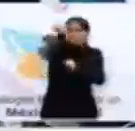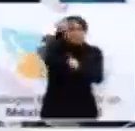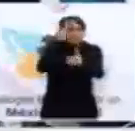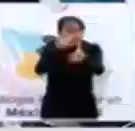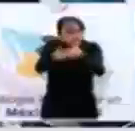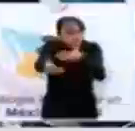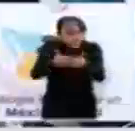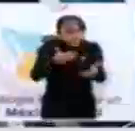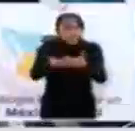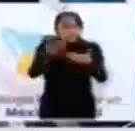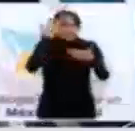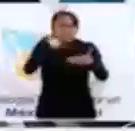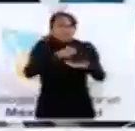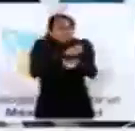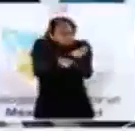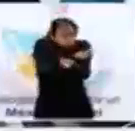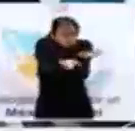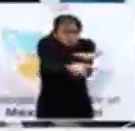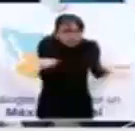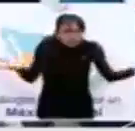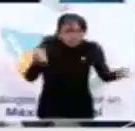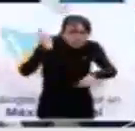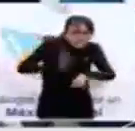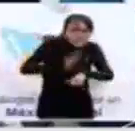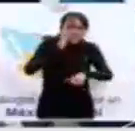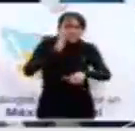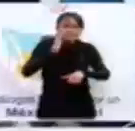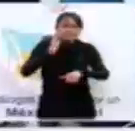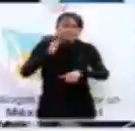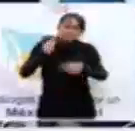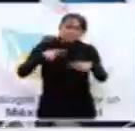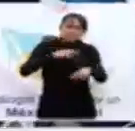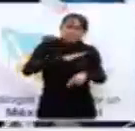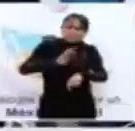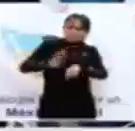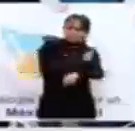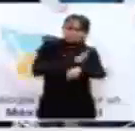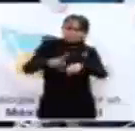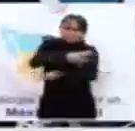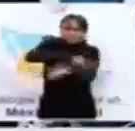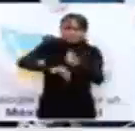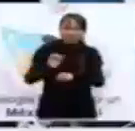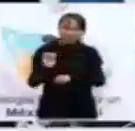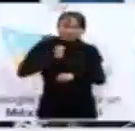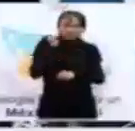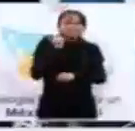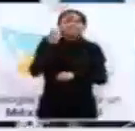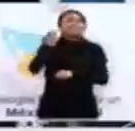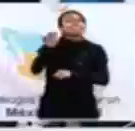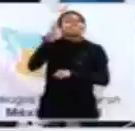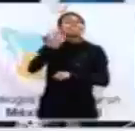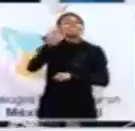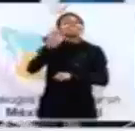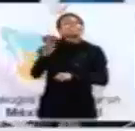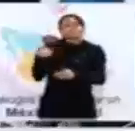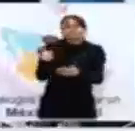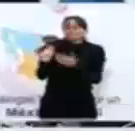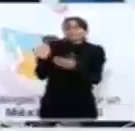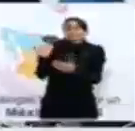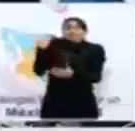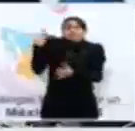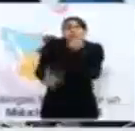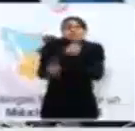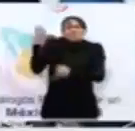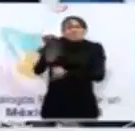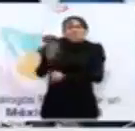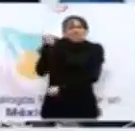el extensionismo son elementos que han estado descuidados en las últimas décadas.